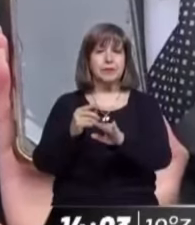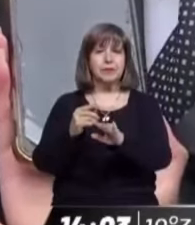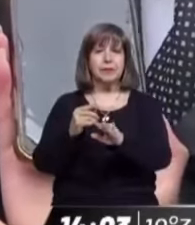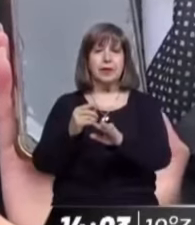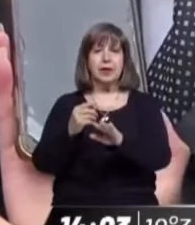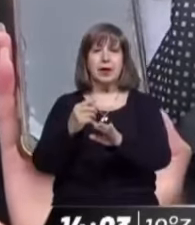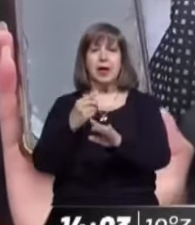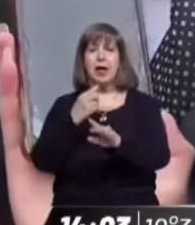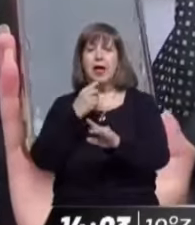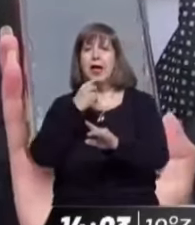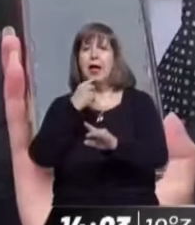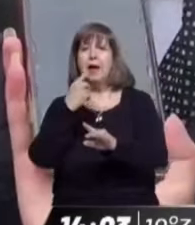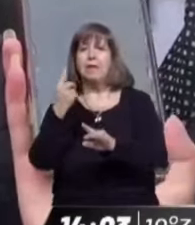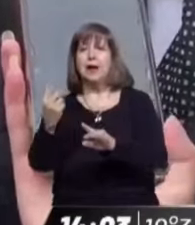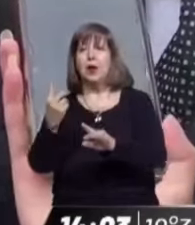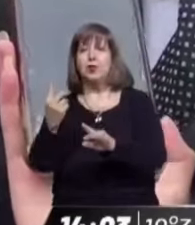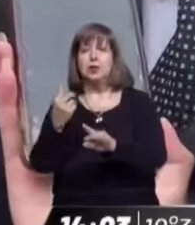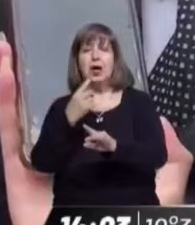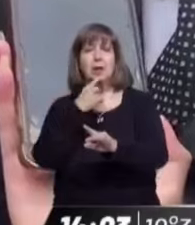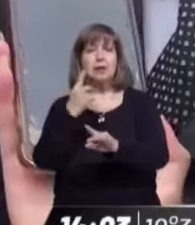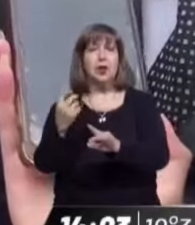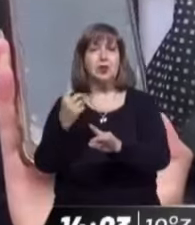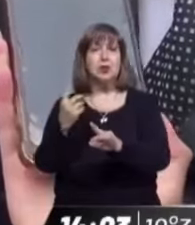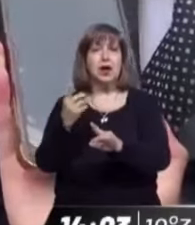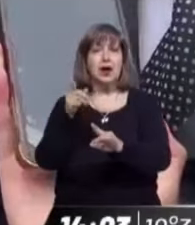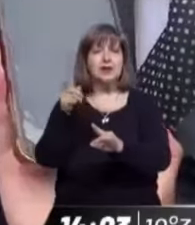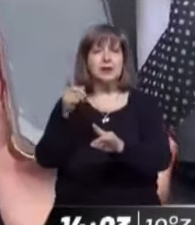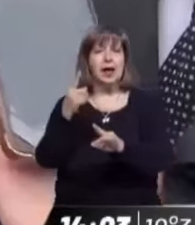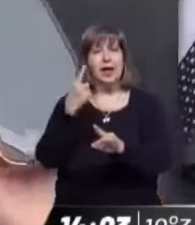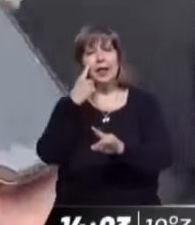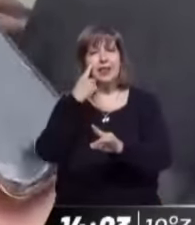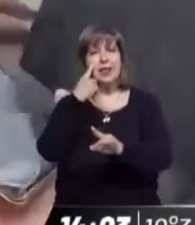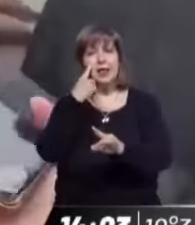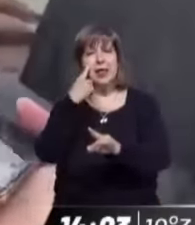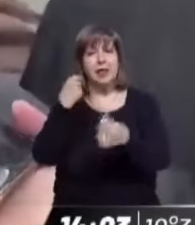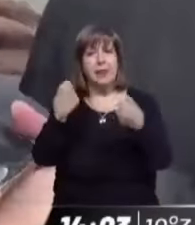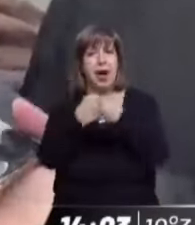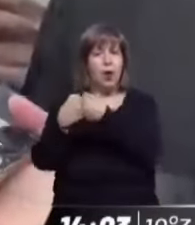Mema de que se pongan de acuerdo a los intendentes. ¿Lo ve factible a esto para resolver esta situación?